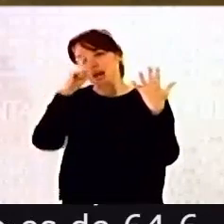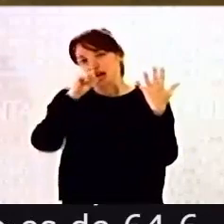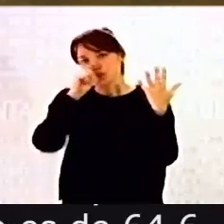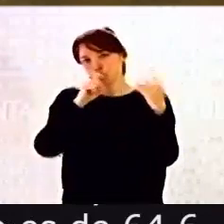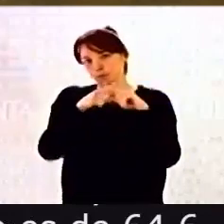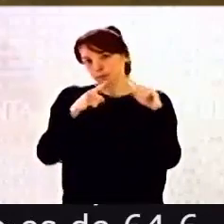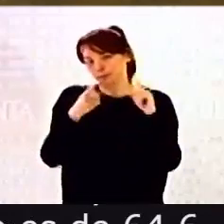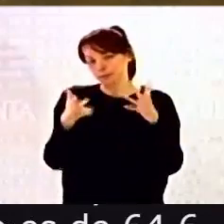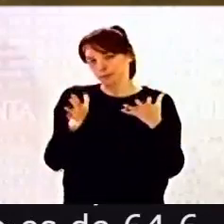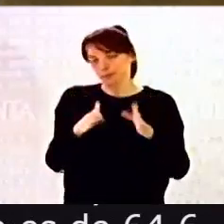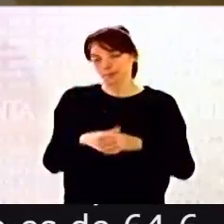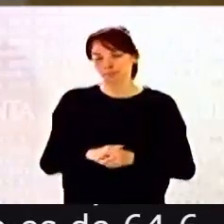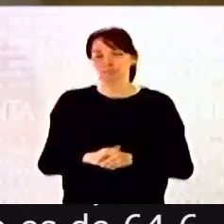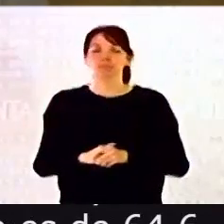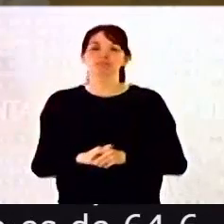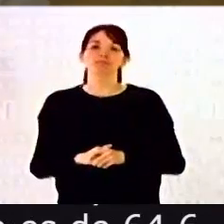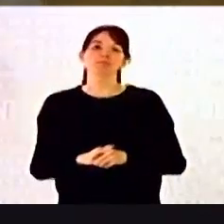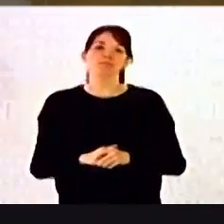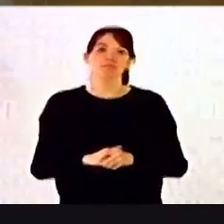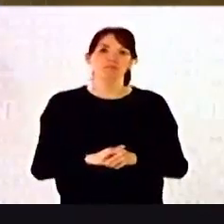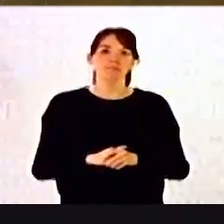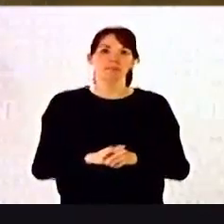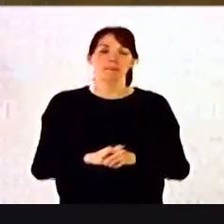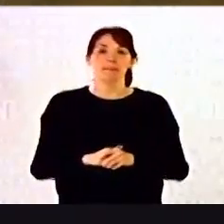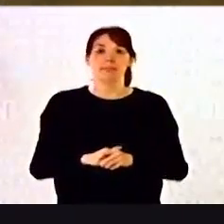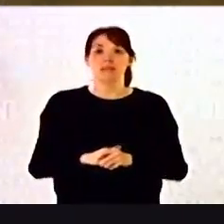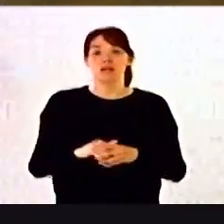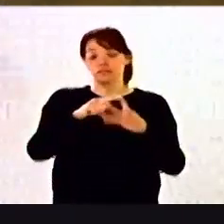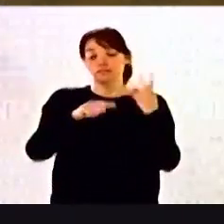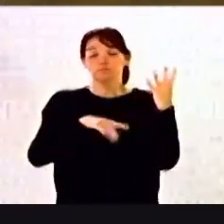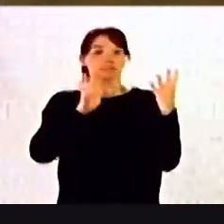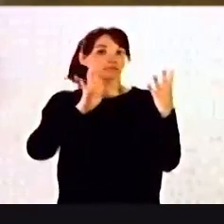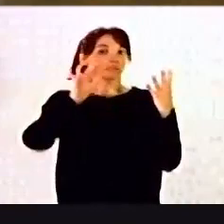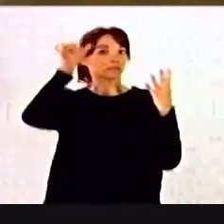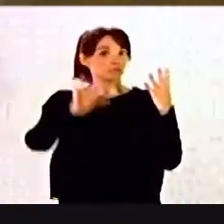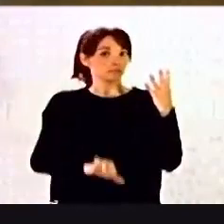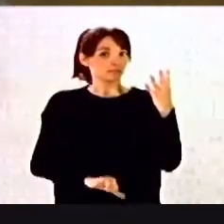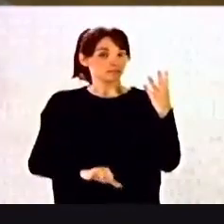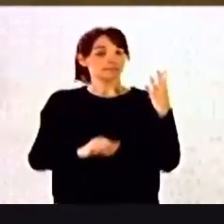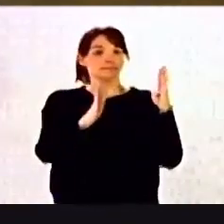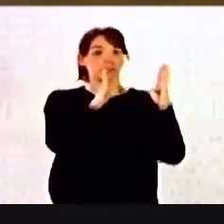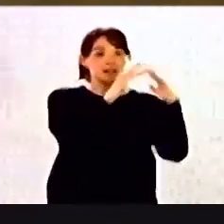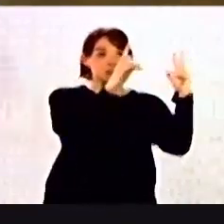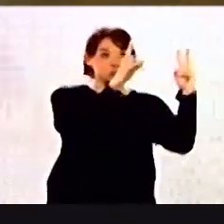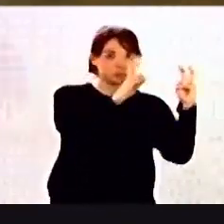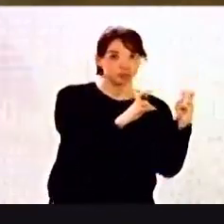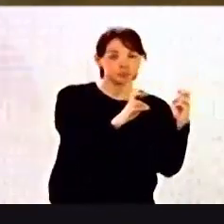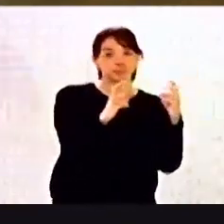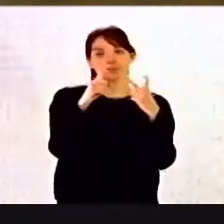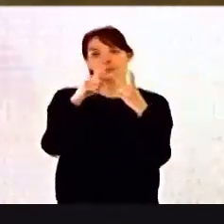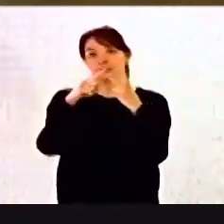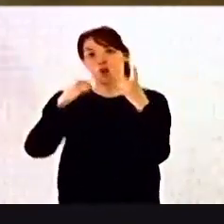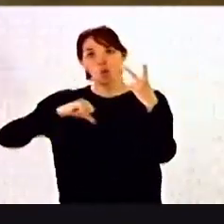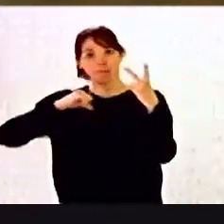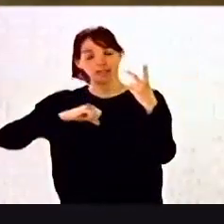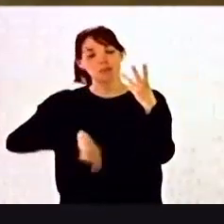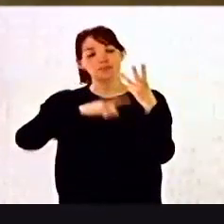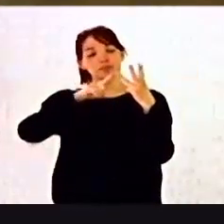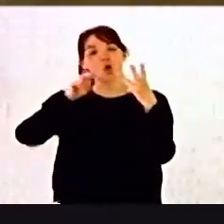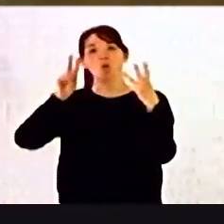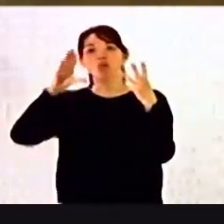media. Estos datos de aislamiento domiciliario, de hospitalización y de ingreso en